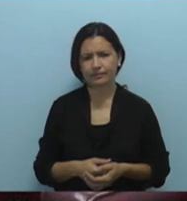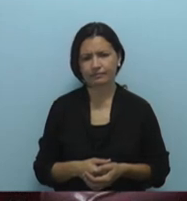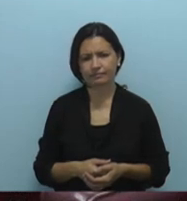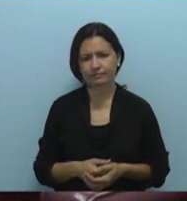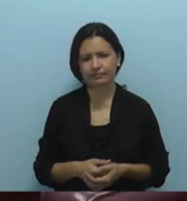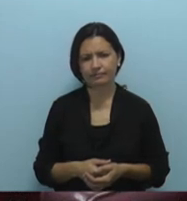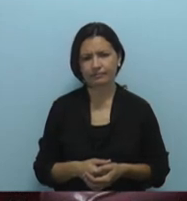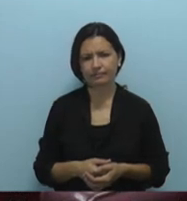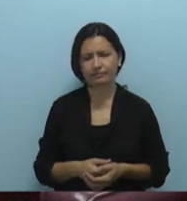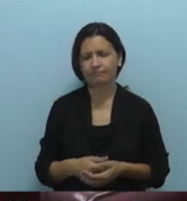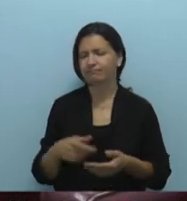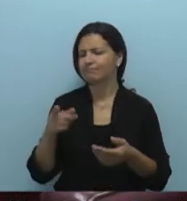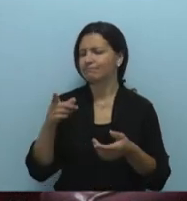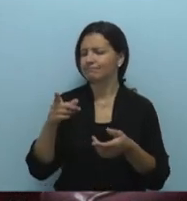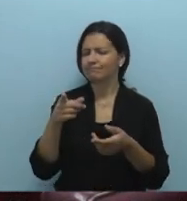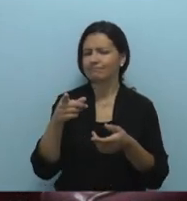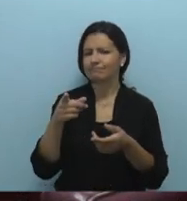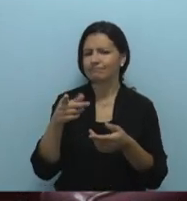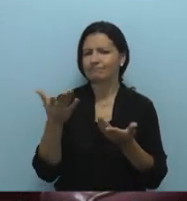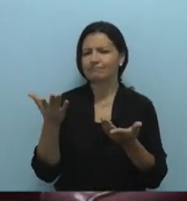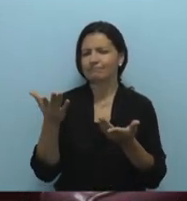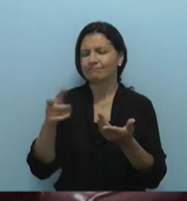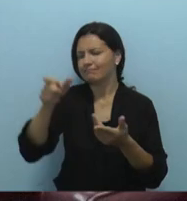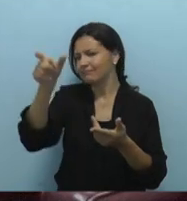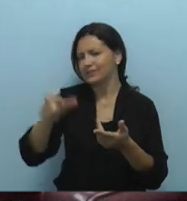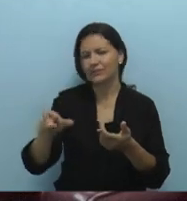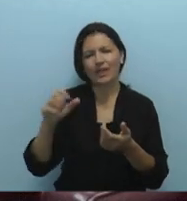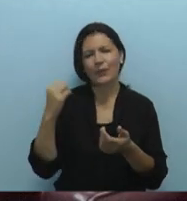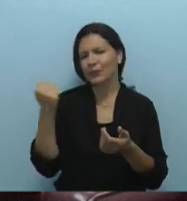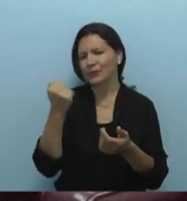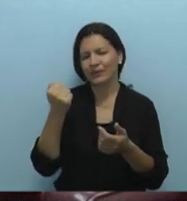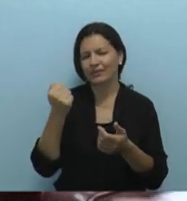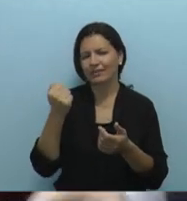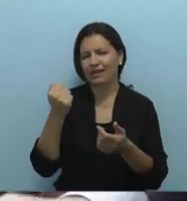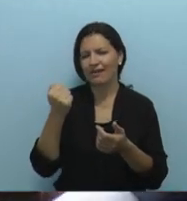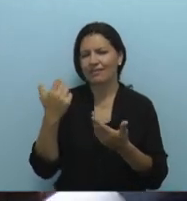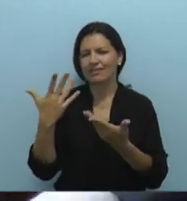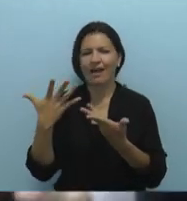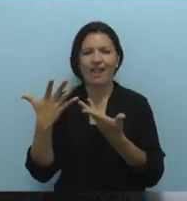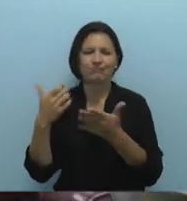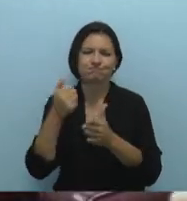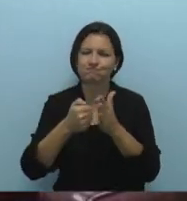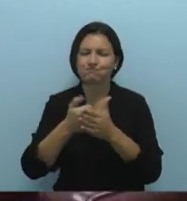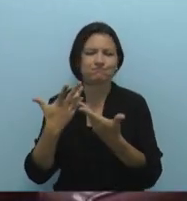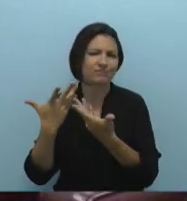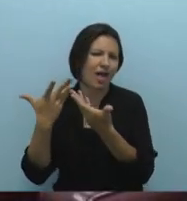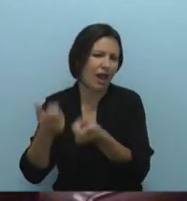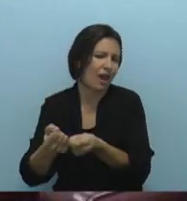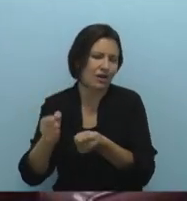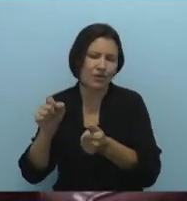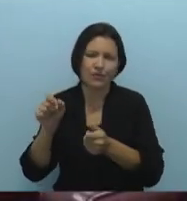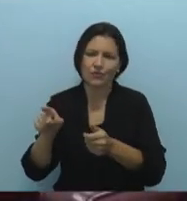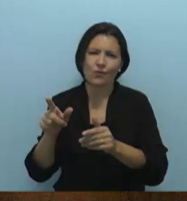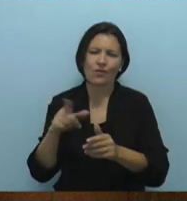a todos, ¿no? Por su, como decía, un ícono de lucha y un ícono de la solidaridad. Gracias.